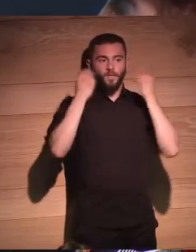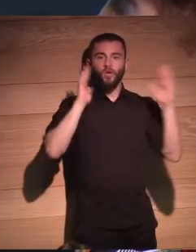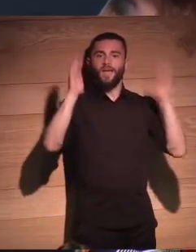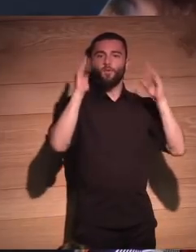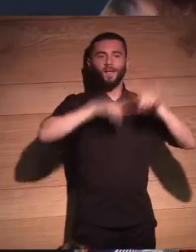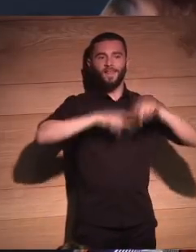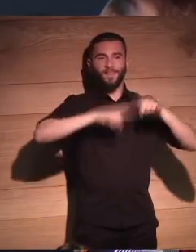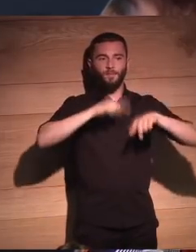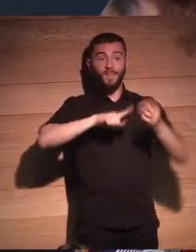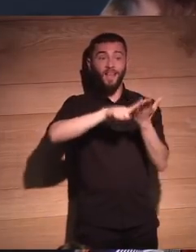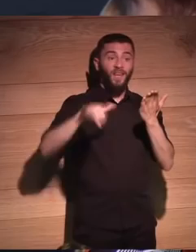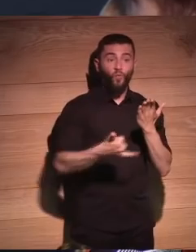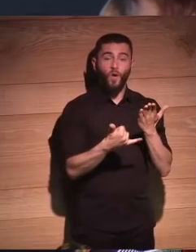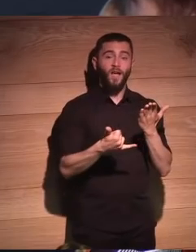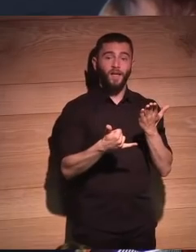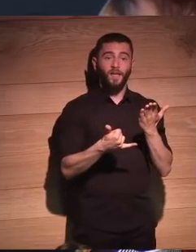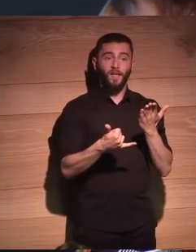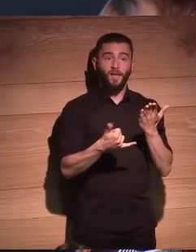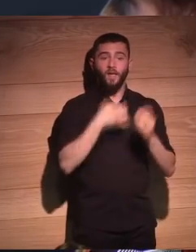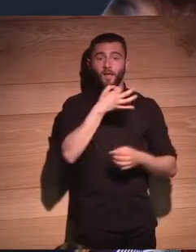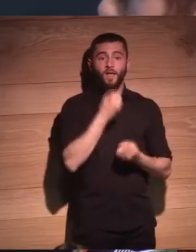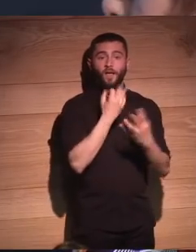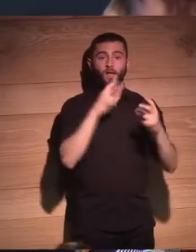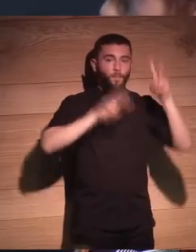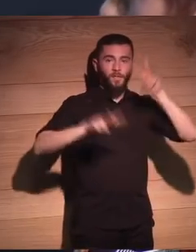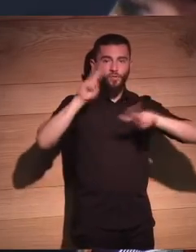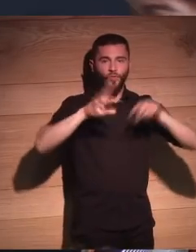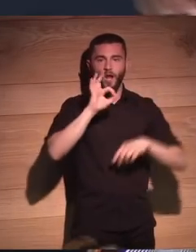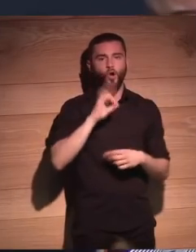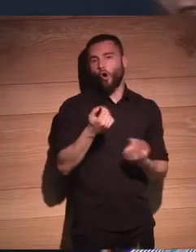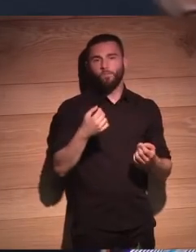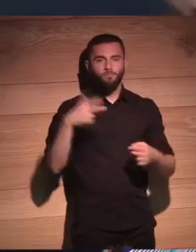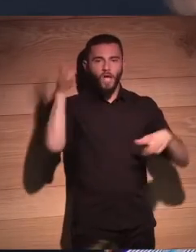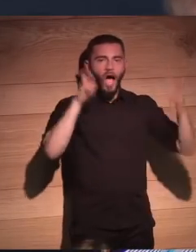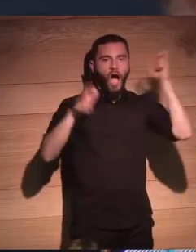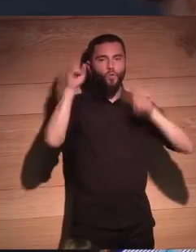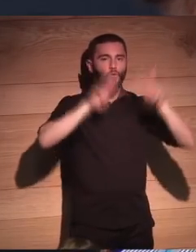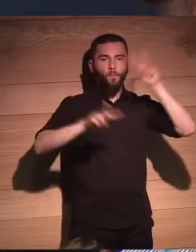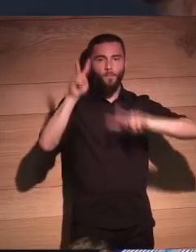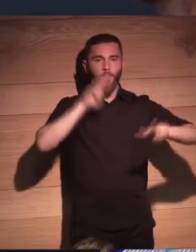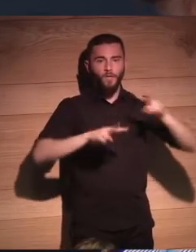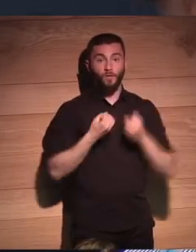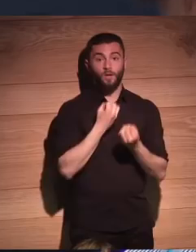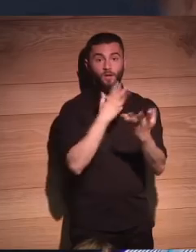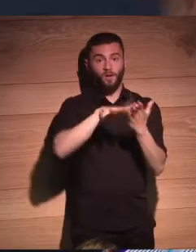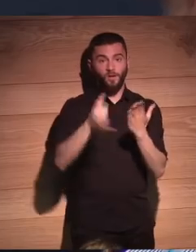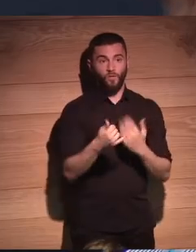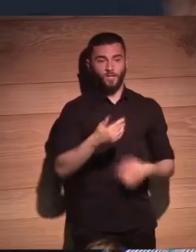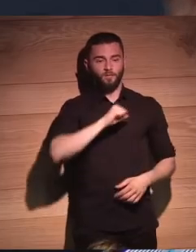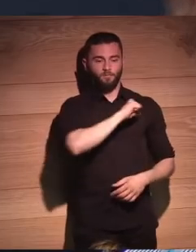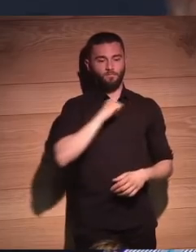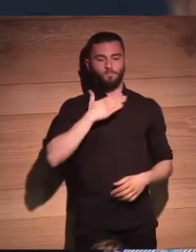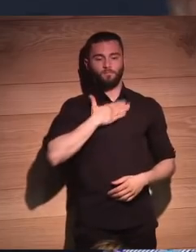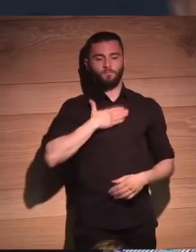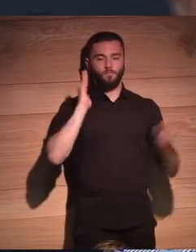época. Yo creo que ese lenguaje narrativo visual o narrativo audiovisual es propio de hecho, que a mí me